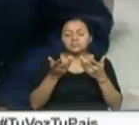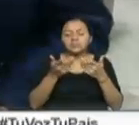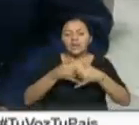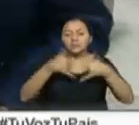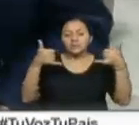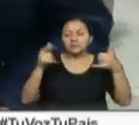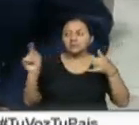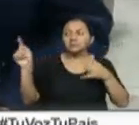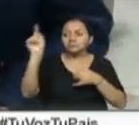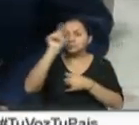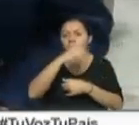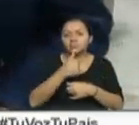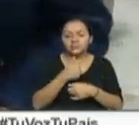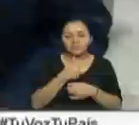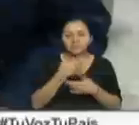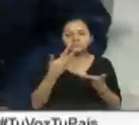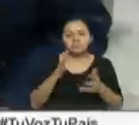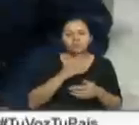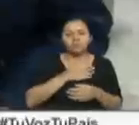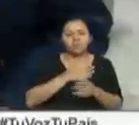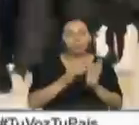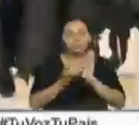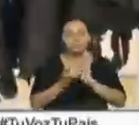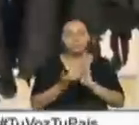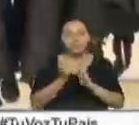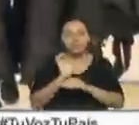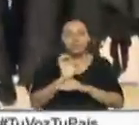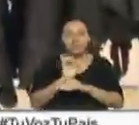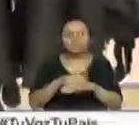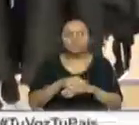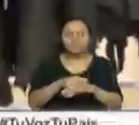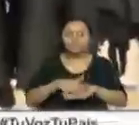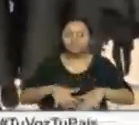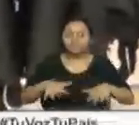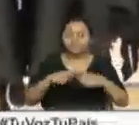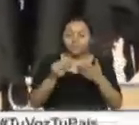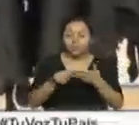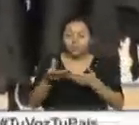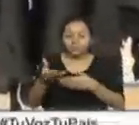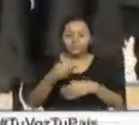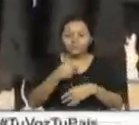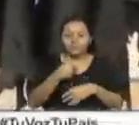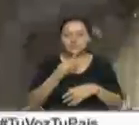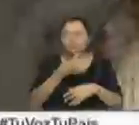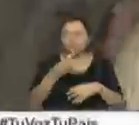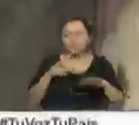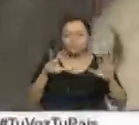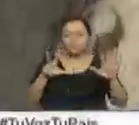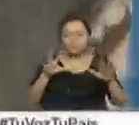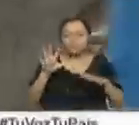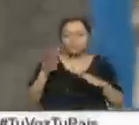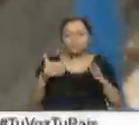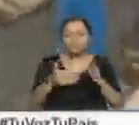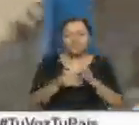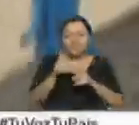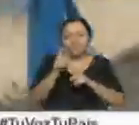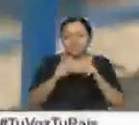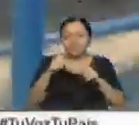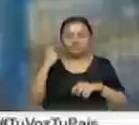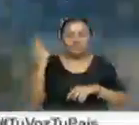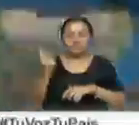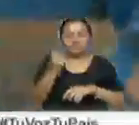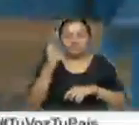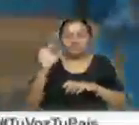cadenas, tenemos ya producto orgullosamente nacional. En este instrumento de compra existen 285 mil proveedores